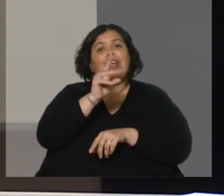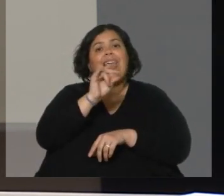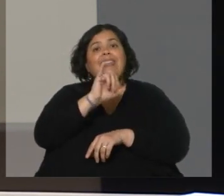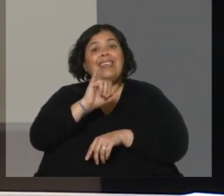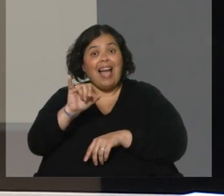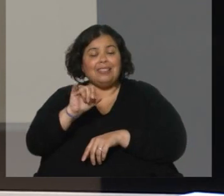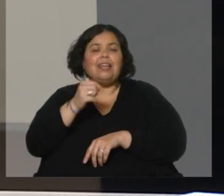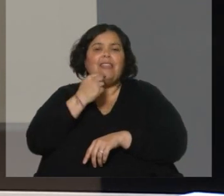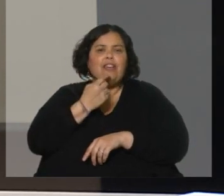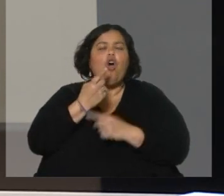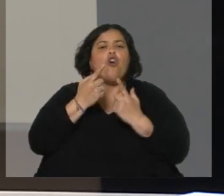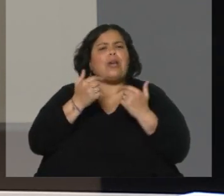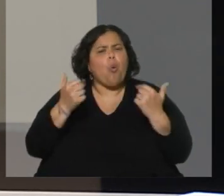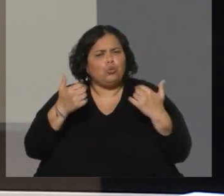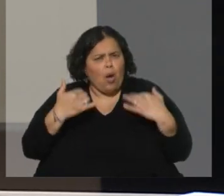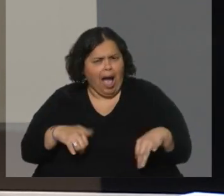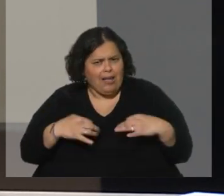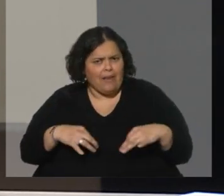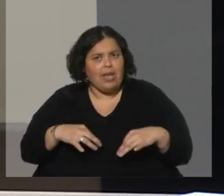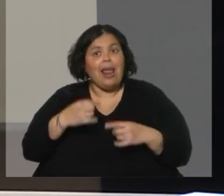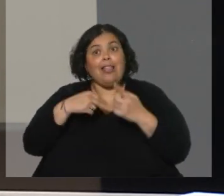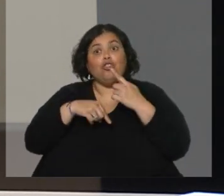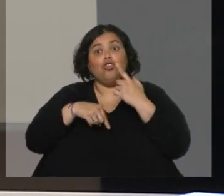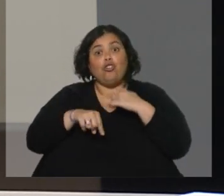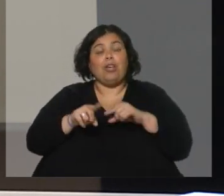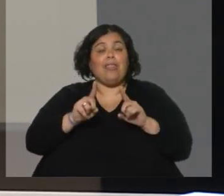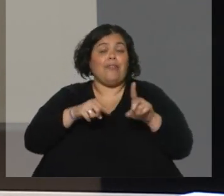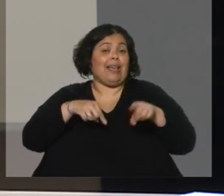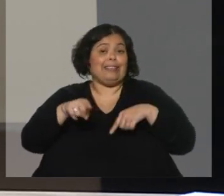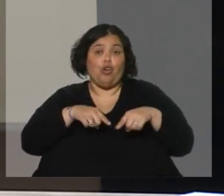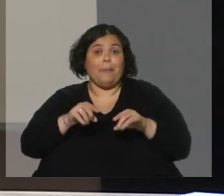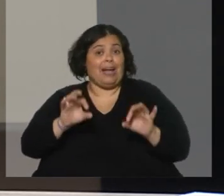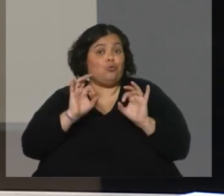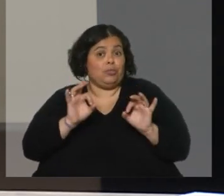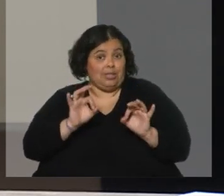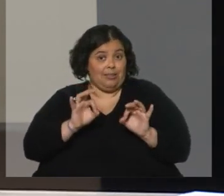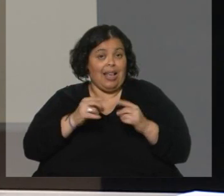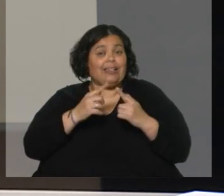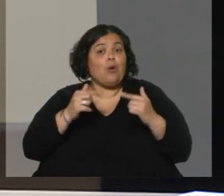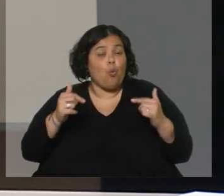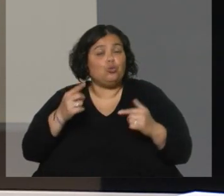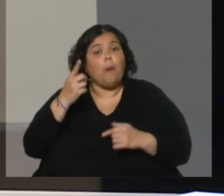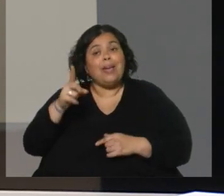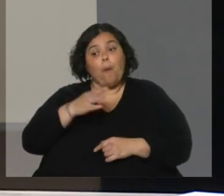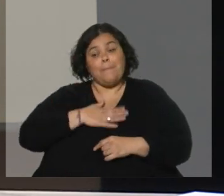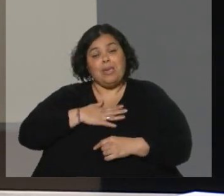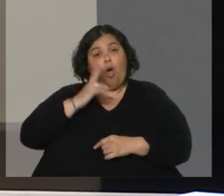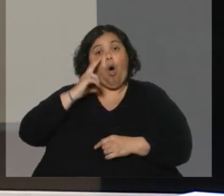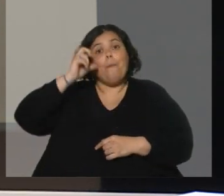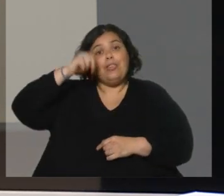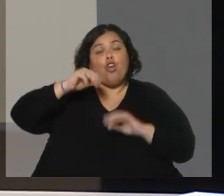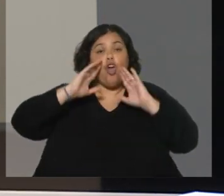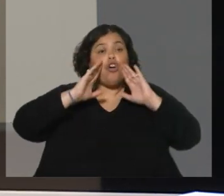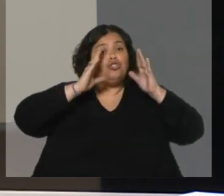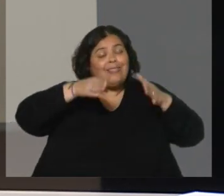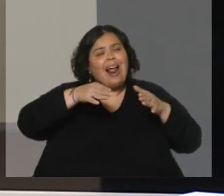alcanzaba Bueno entonces hay que hacer una gestión para que alcancen los recursos En mi opinión se concentraron en determinados delitos que son muy